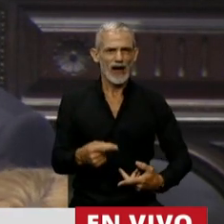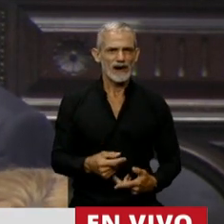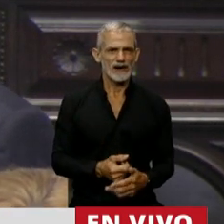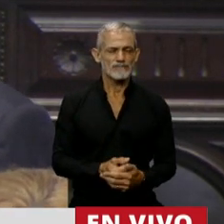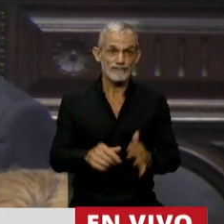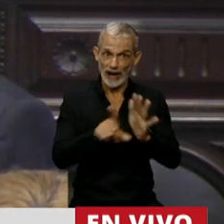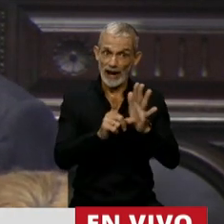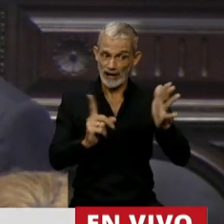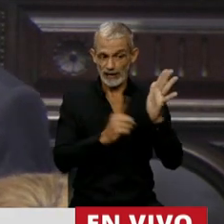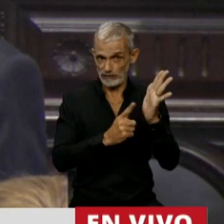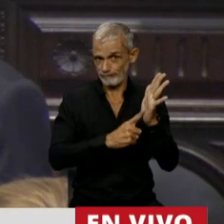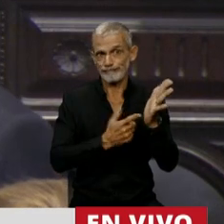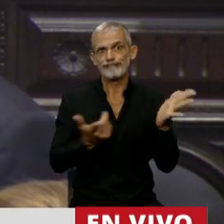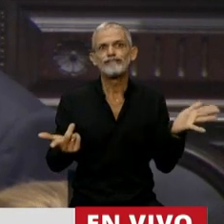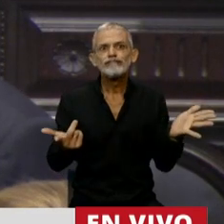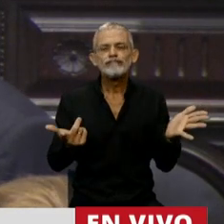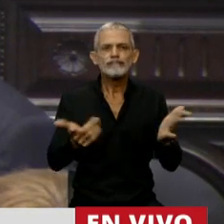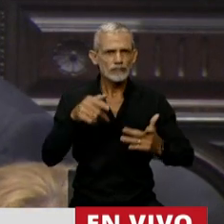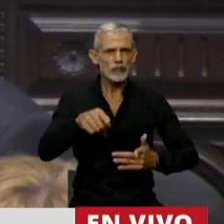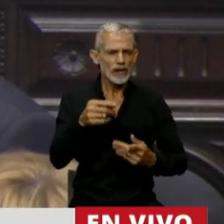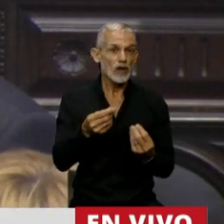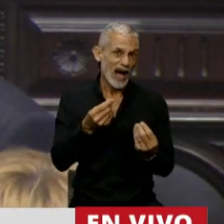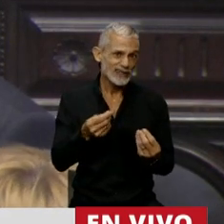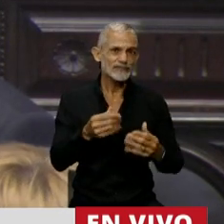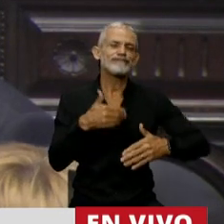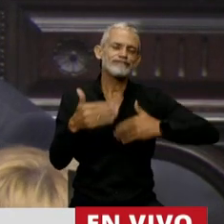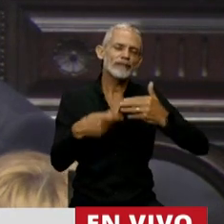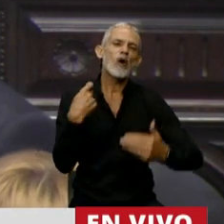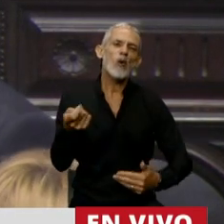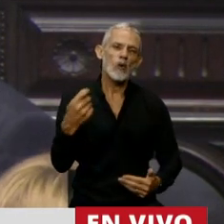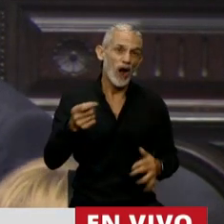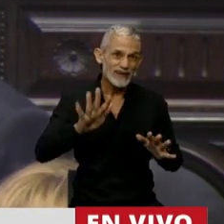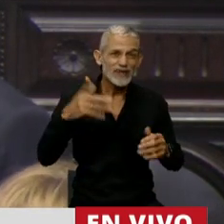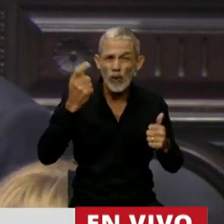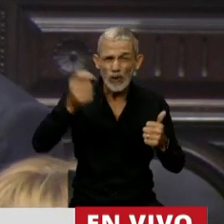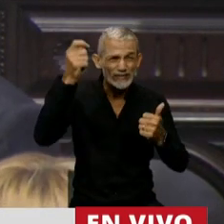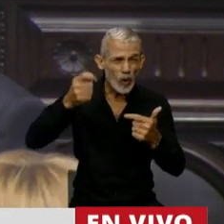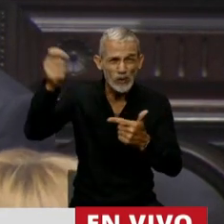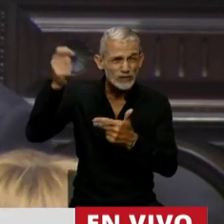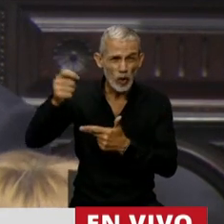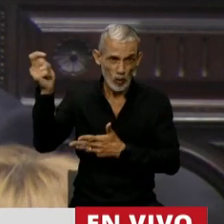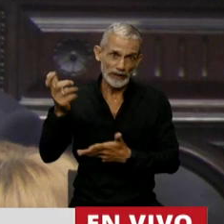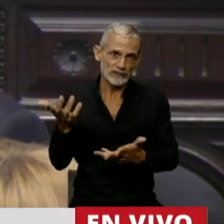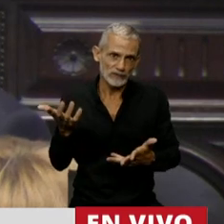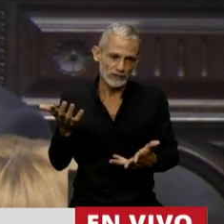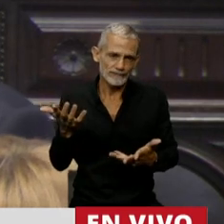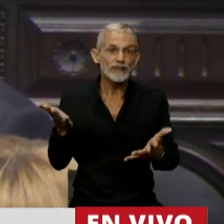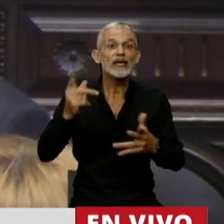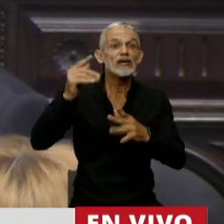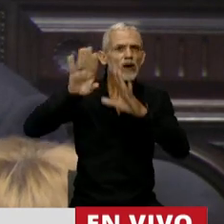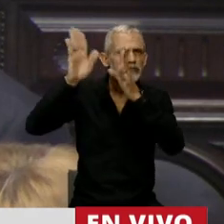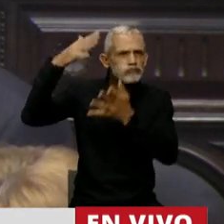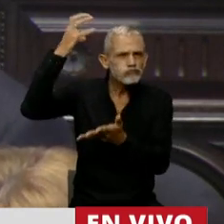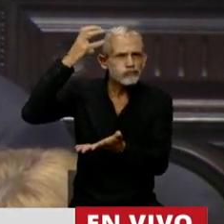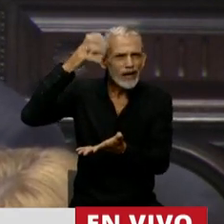ley. Y esto es lo que ha llevado, presidente, a los jubilados a hacer juicio, y esto es lo que ha llevado a los tribunales